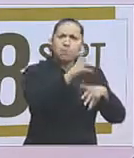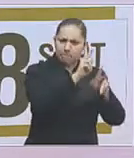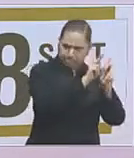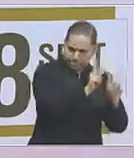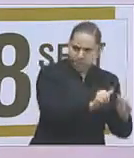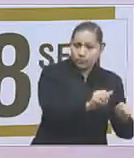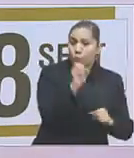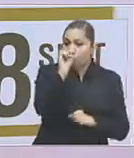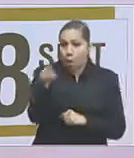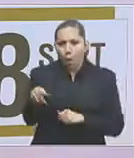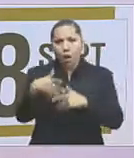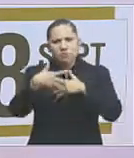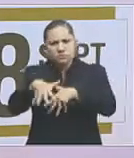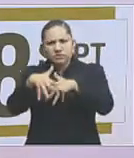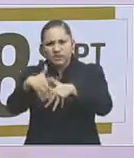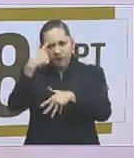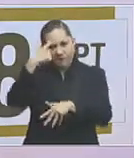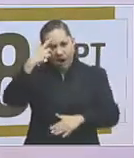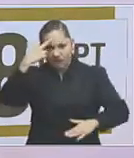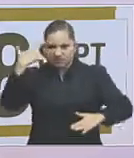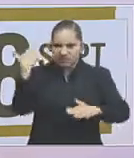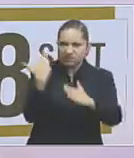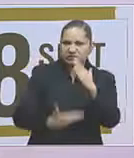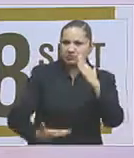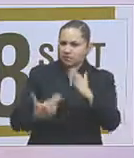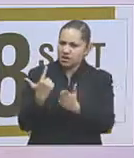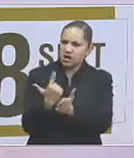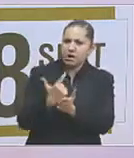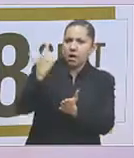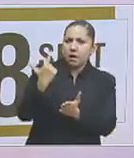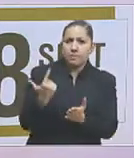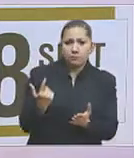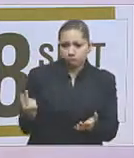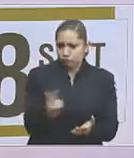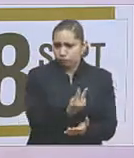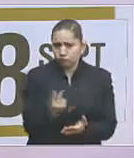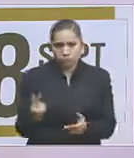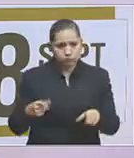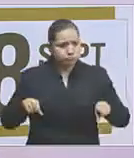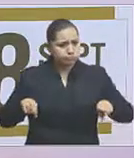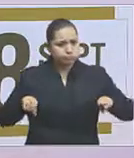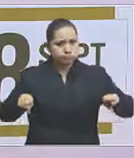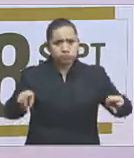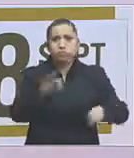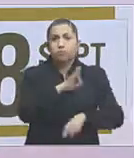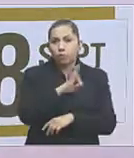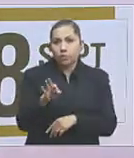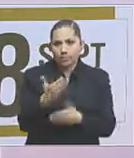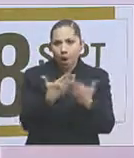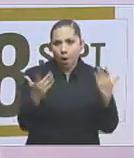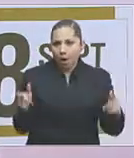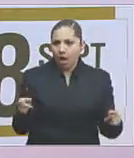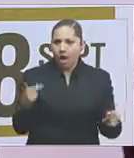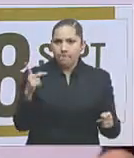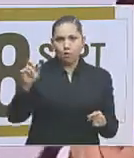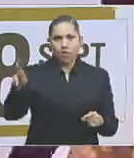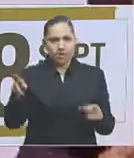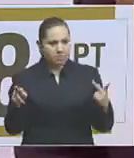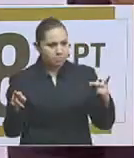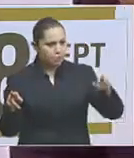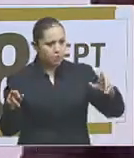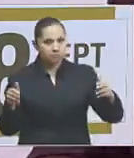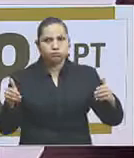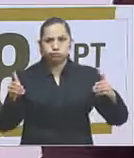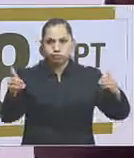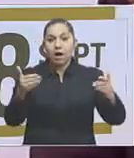uso de las fas ticas el poder de muchos se ha disparado de la misma manera ahora la tecnología permite hacer